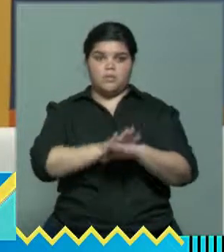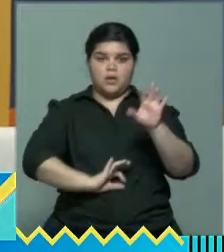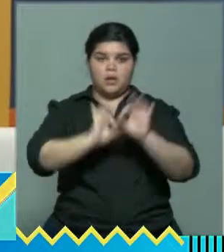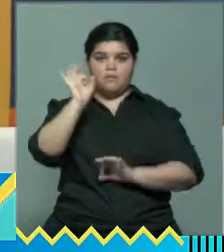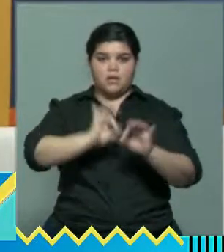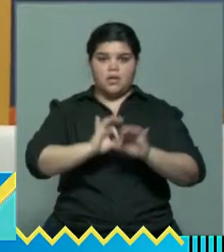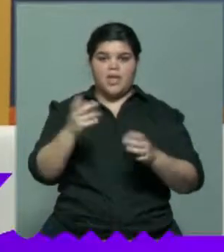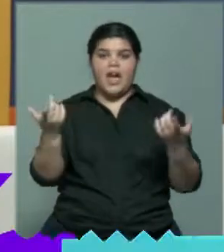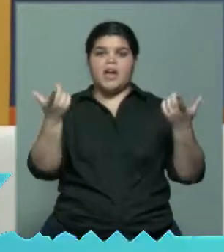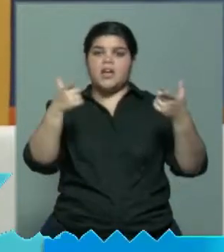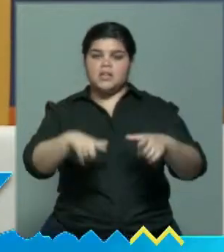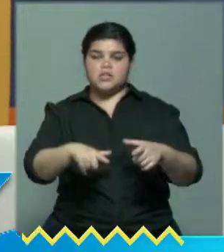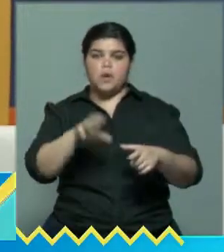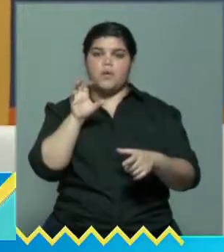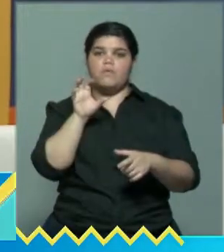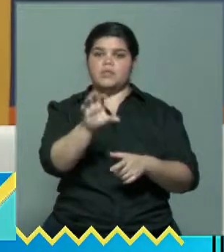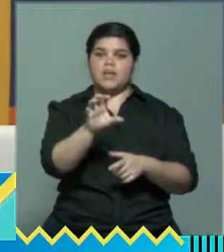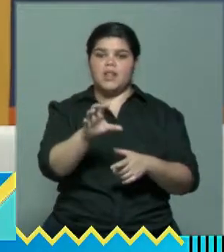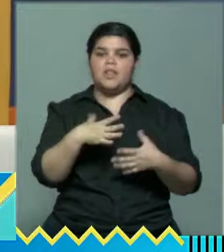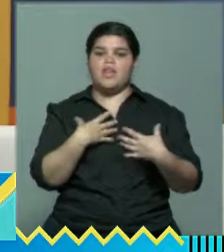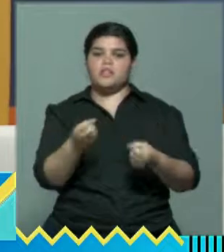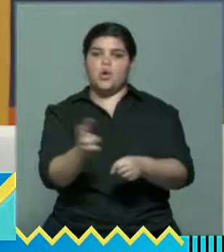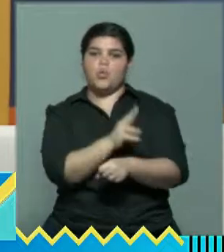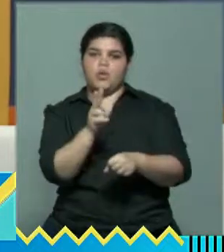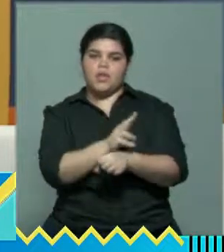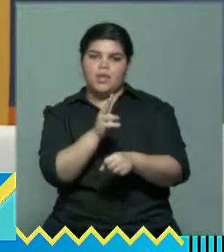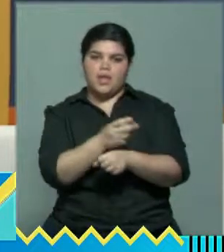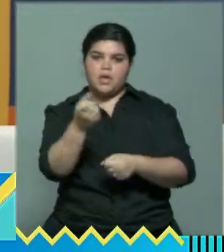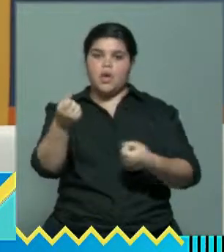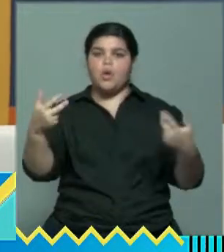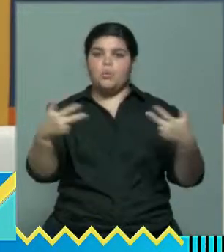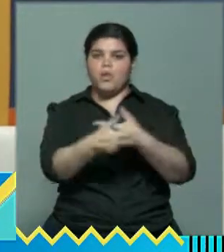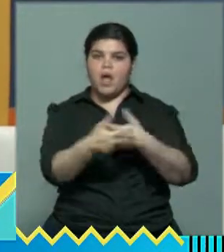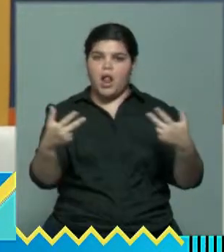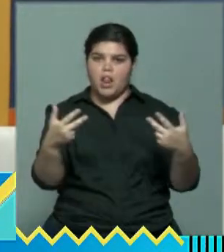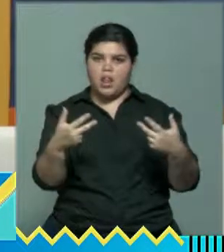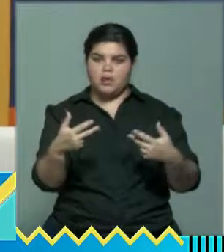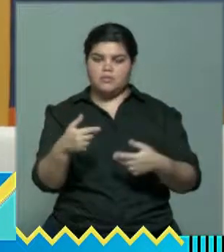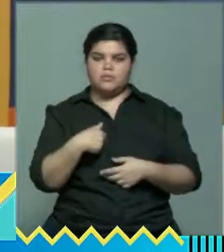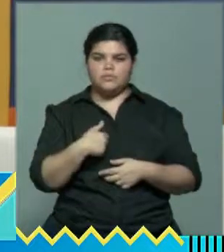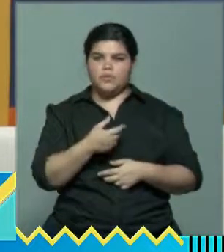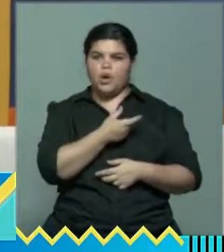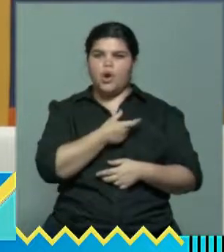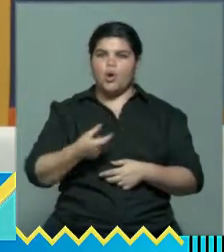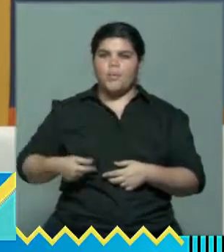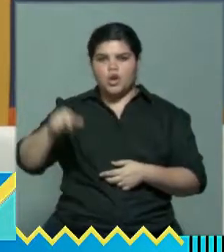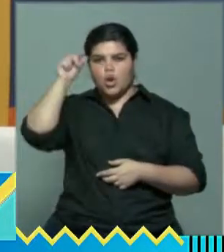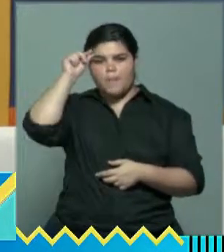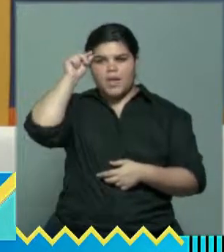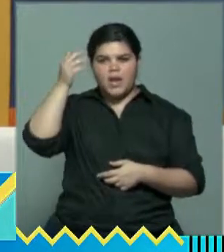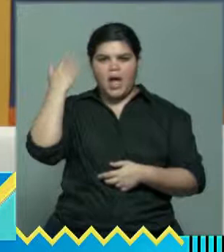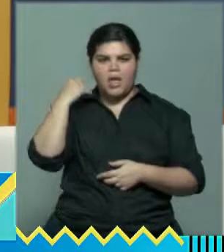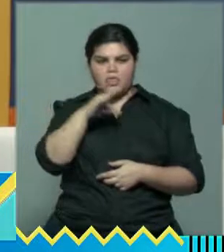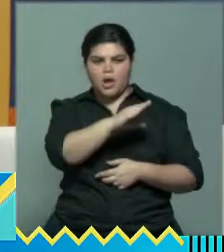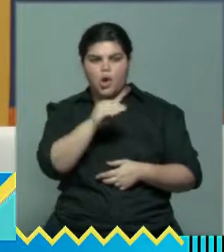de Seguridad Vial, que en su momento el gobierno de Francisco Pérez hizo una mal copia de eso y creó la unidad ejecutora